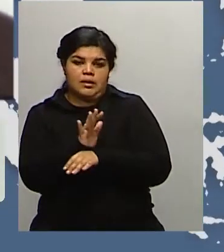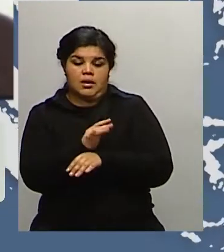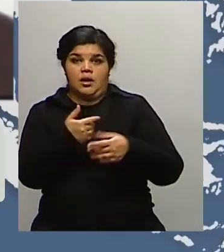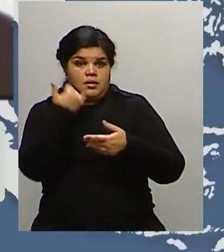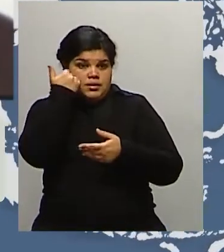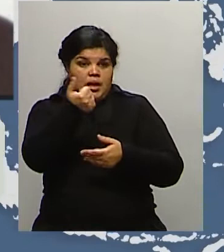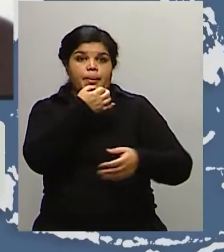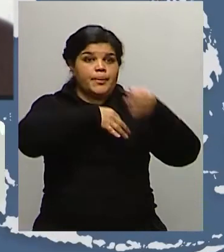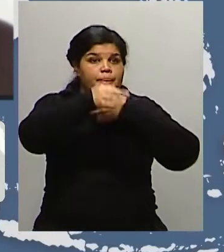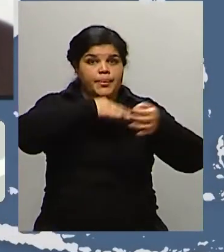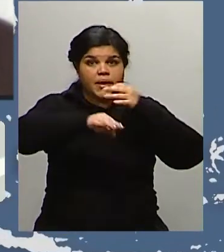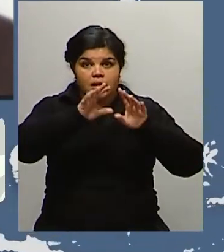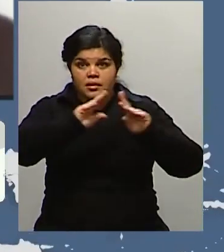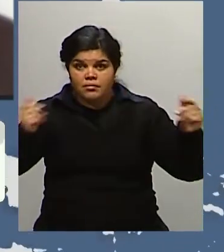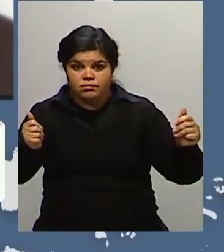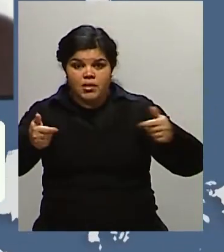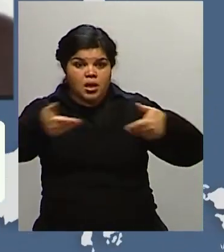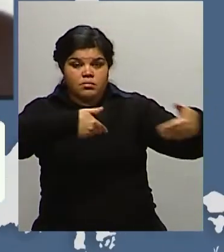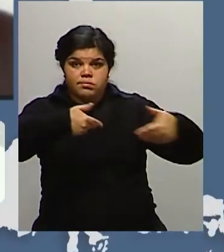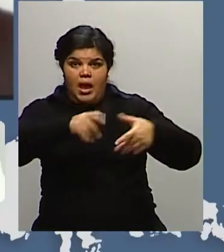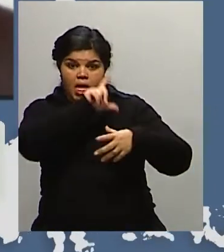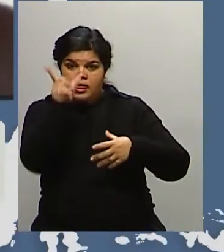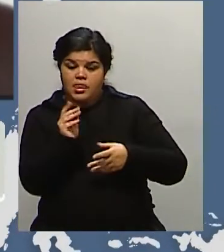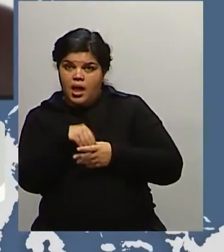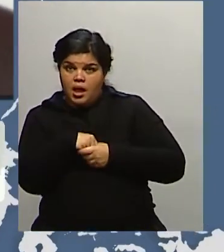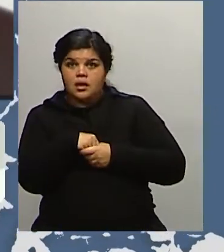abastecido la oferta interna.